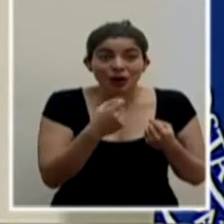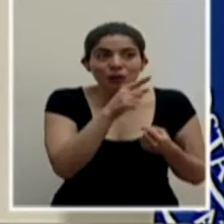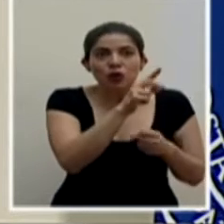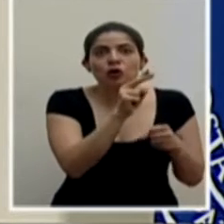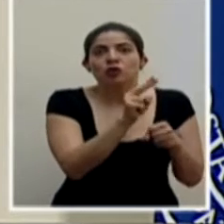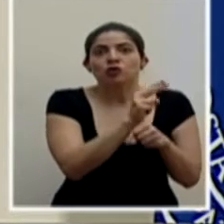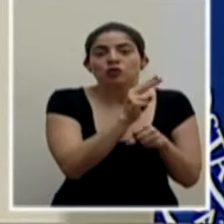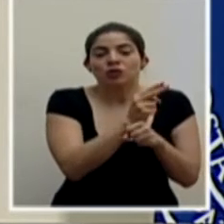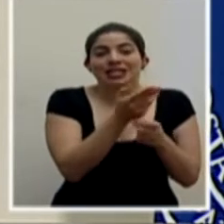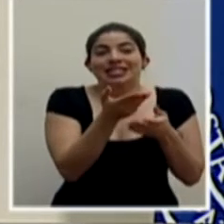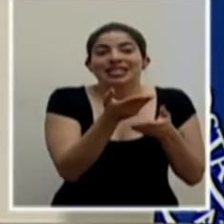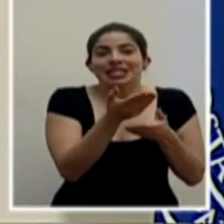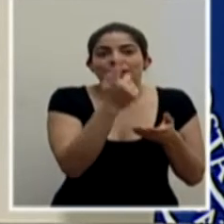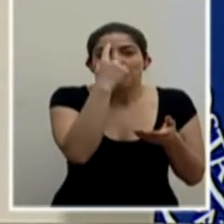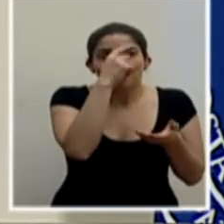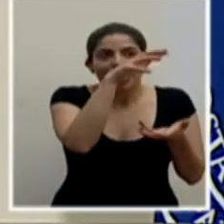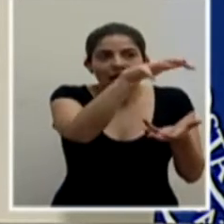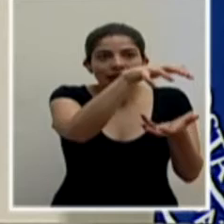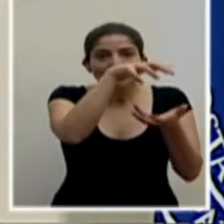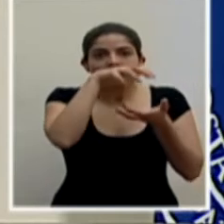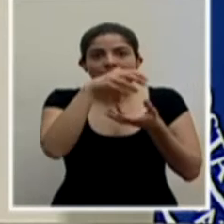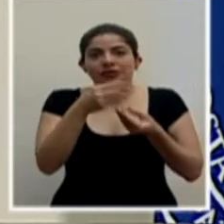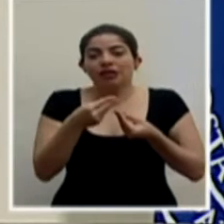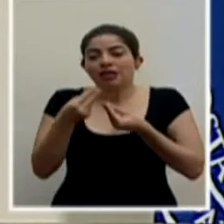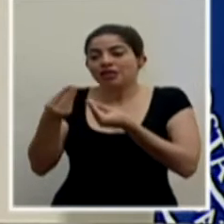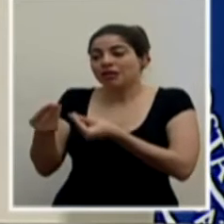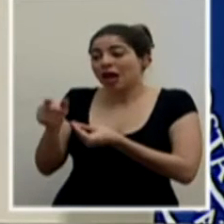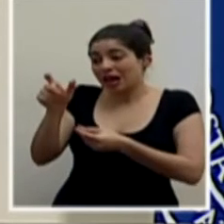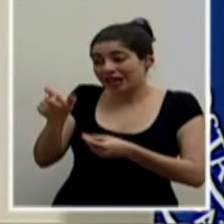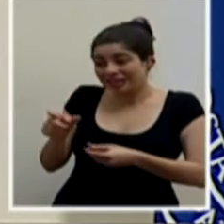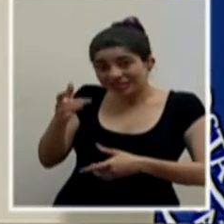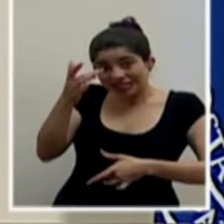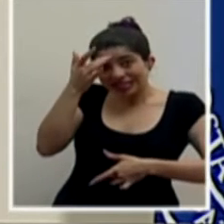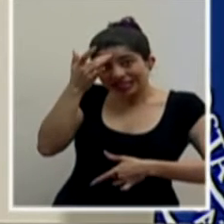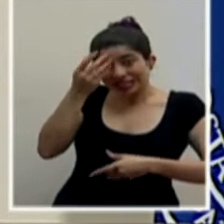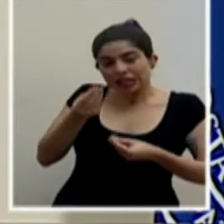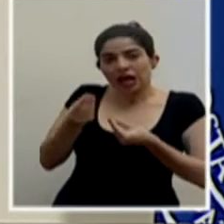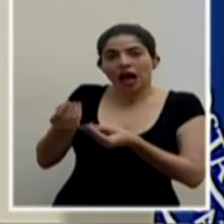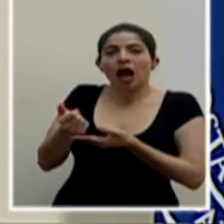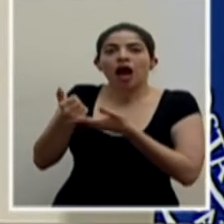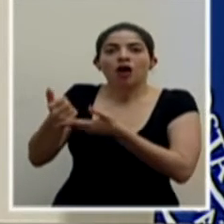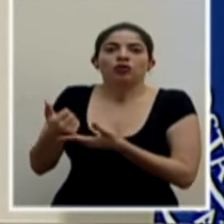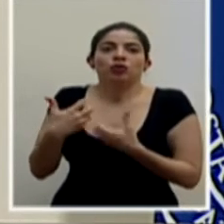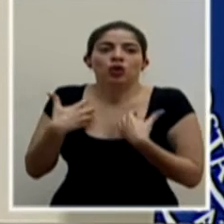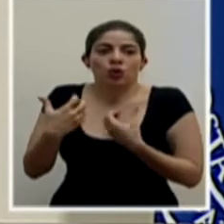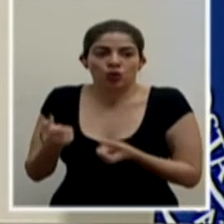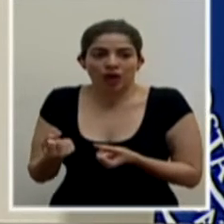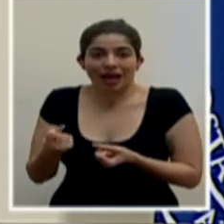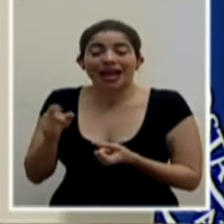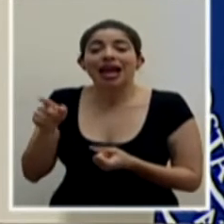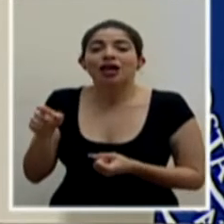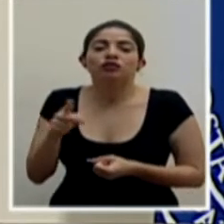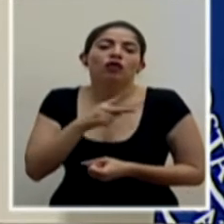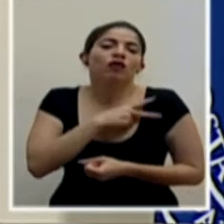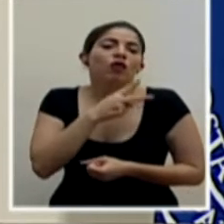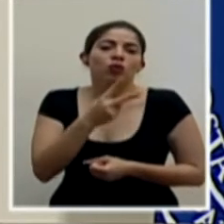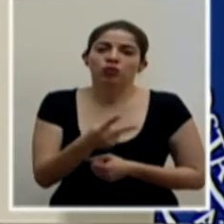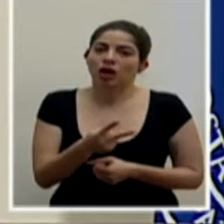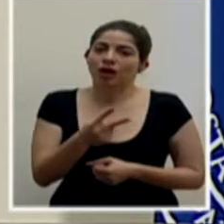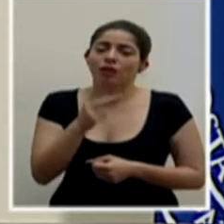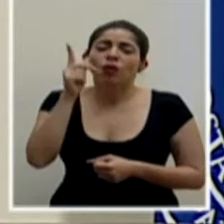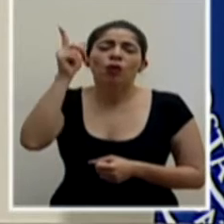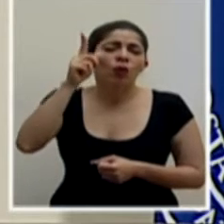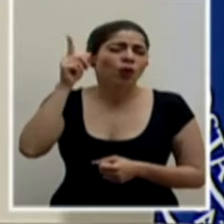para proteger y curar a otro paciente activo. Esto es una medida voluntaria.